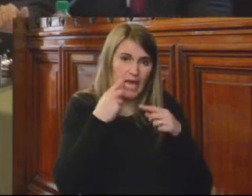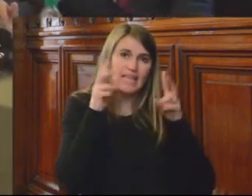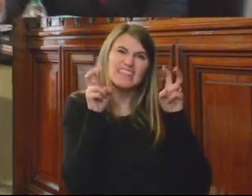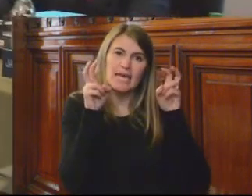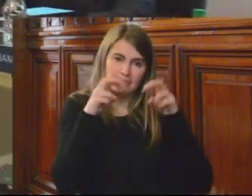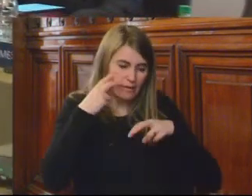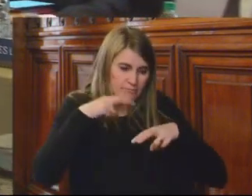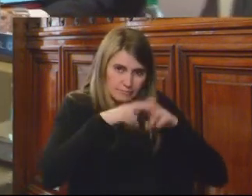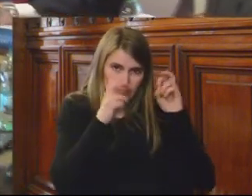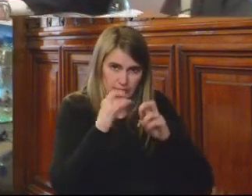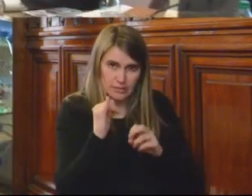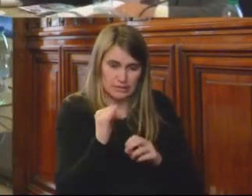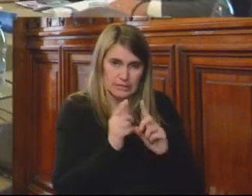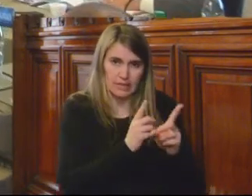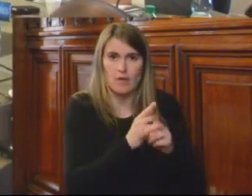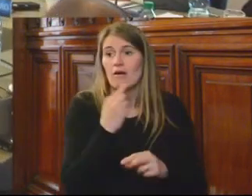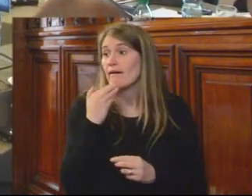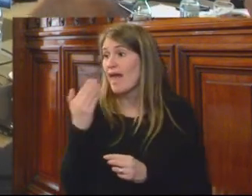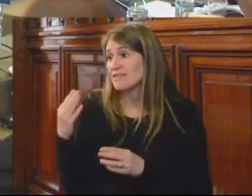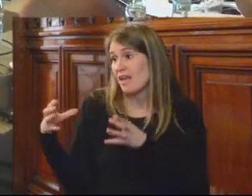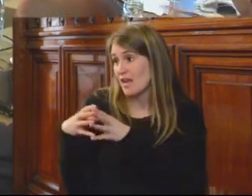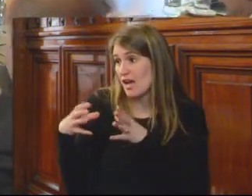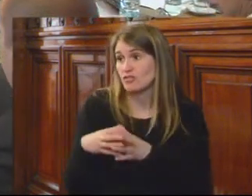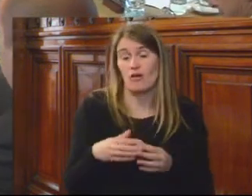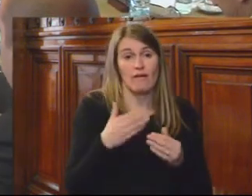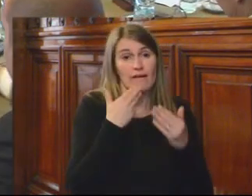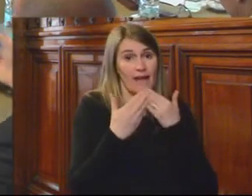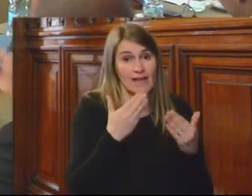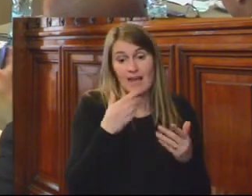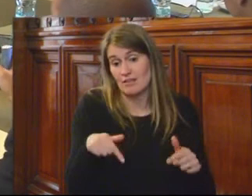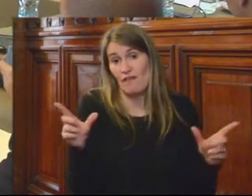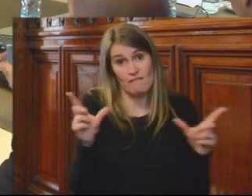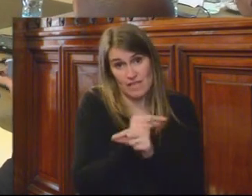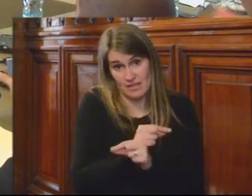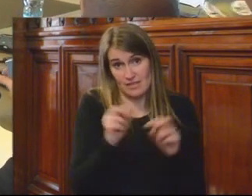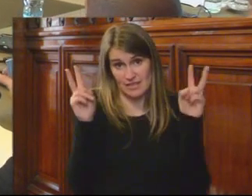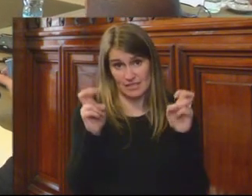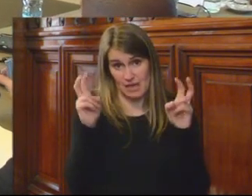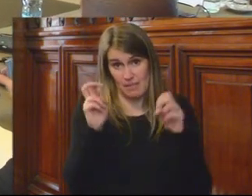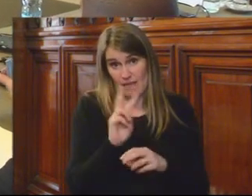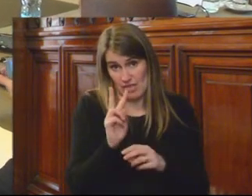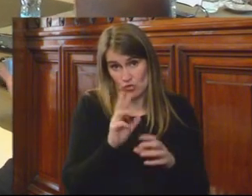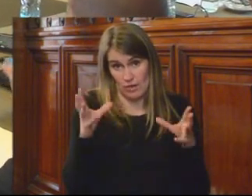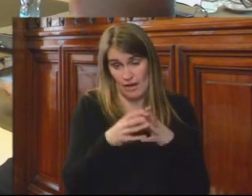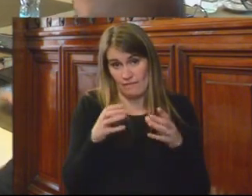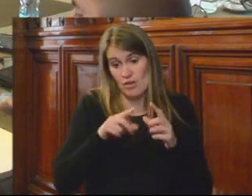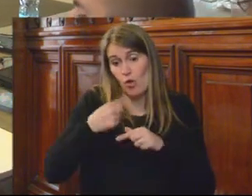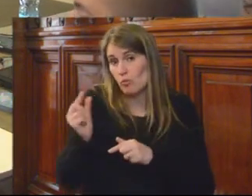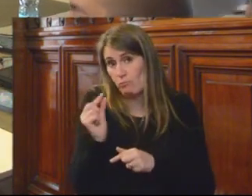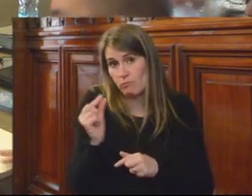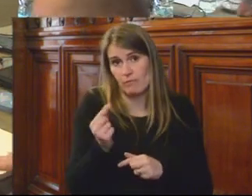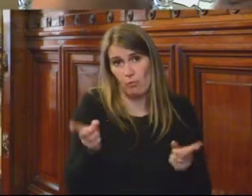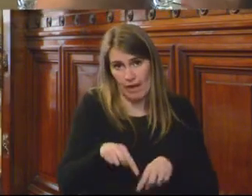a todos, a las delegaciones presentes y al público que nos acompaña. Damos por concluida esta audiencia y en pocos minutos empezamos la siguiente.